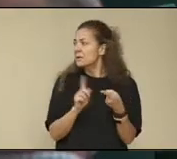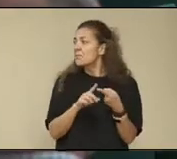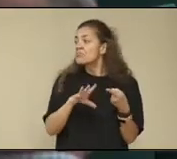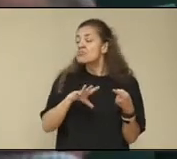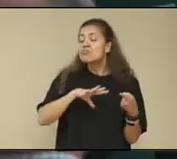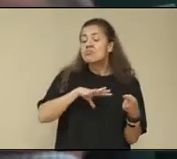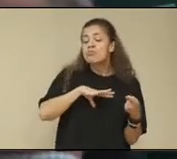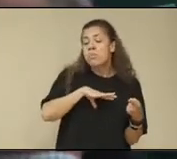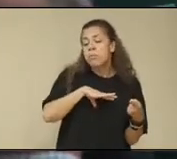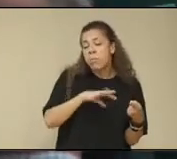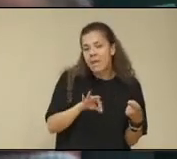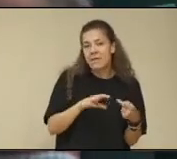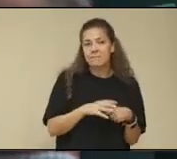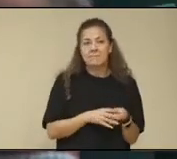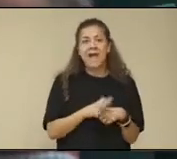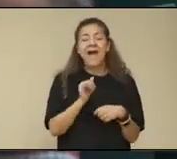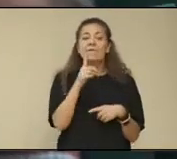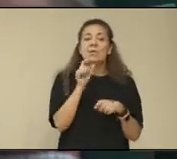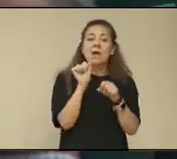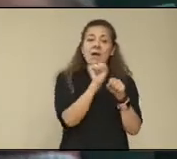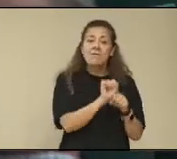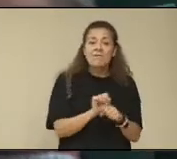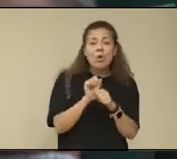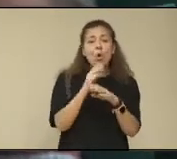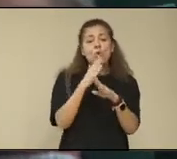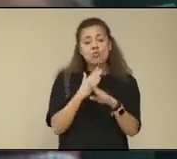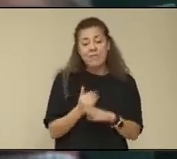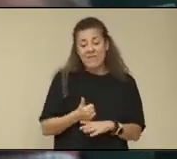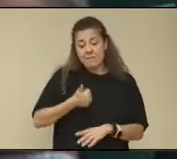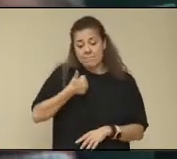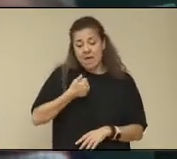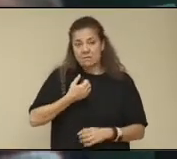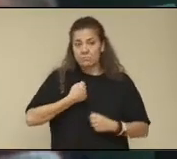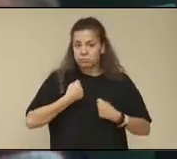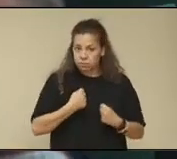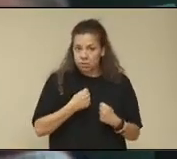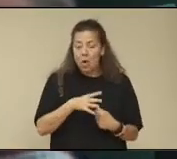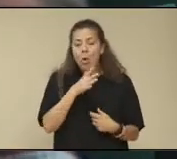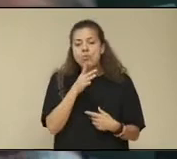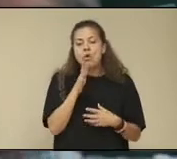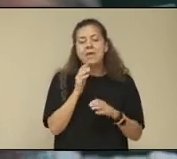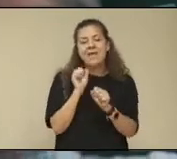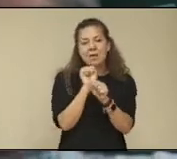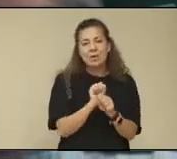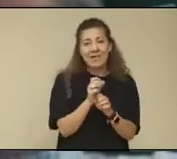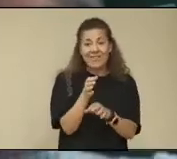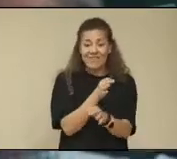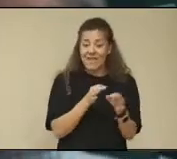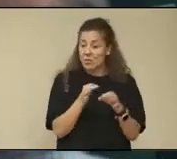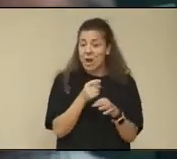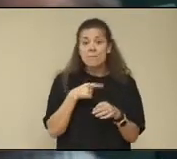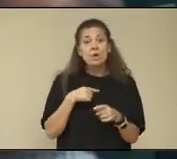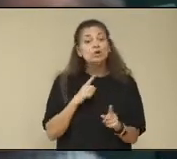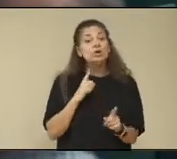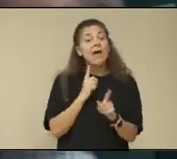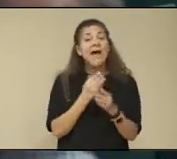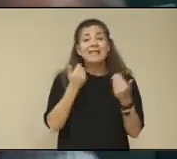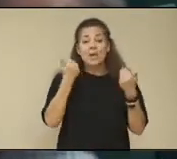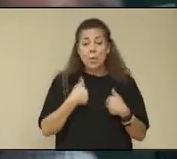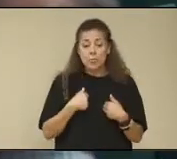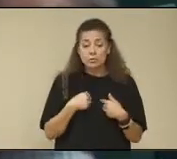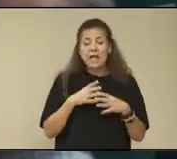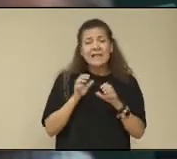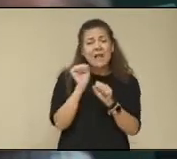quizás podría haber una inmunidad cruzada más potente en cuanto a inmunidad celular. Pero como los anticuerpos neutralizantes son